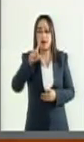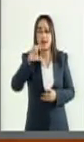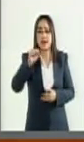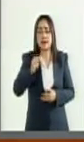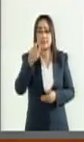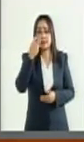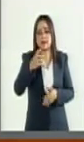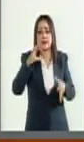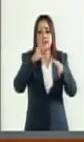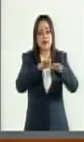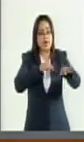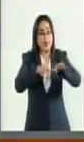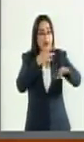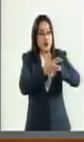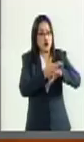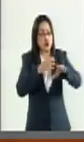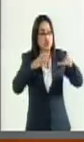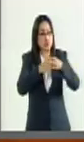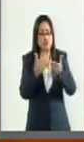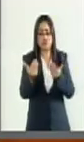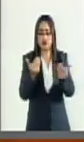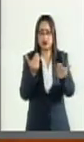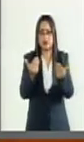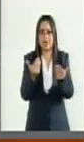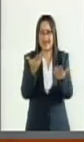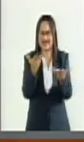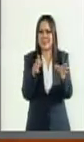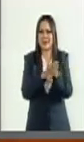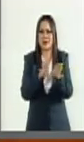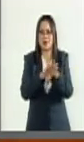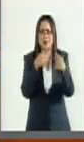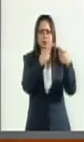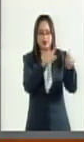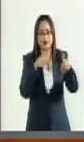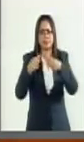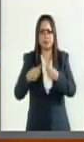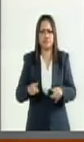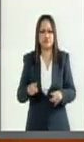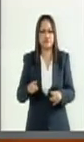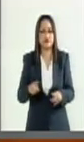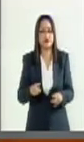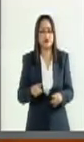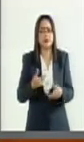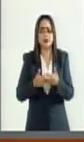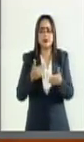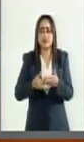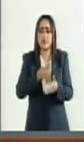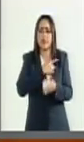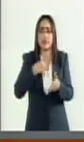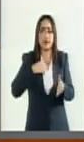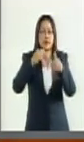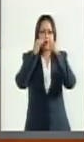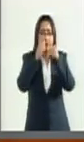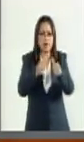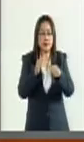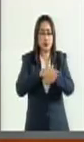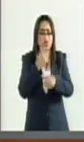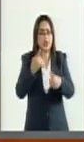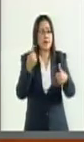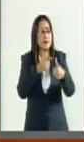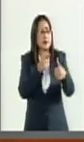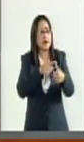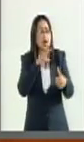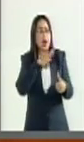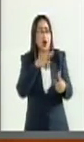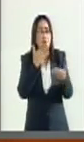de trabajadores, lo que constituye una distinción a la que se debe poner atención, pues la primera excluía